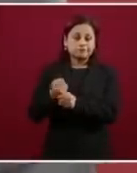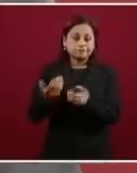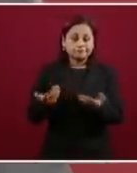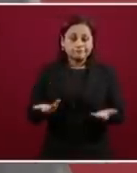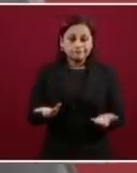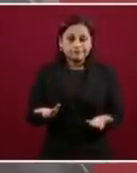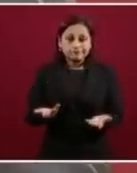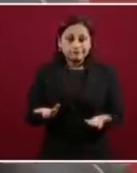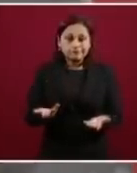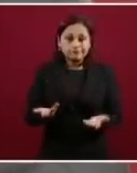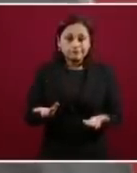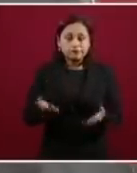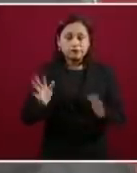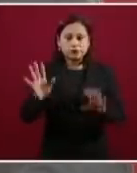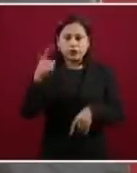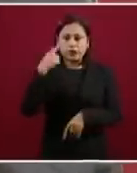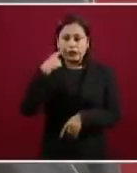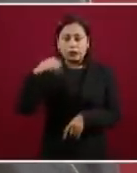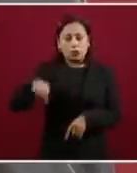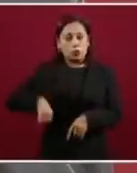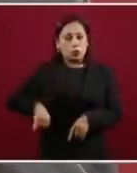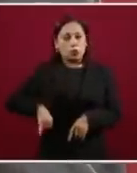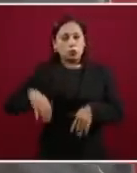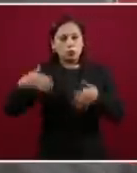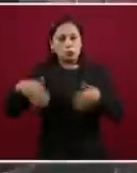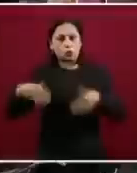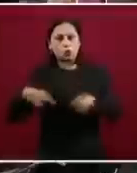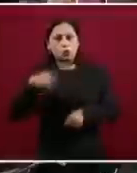Es interesante, a ver si ponen el plano,